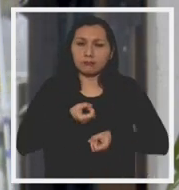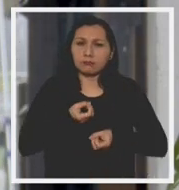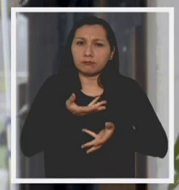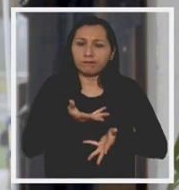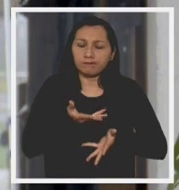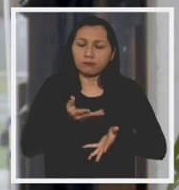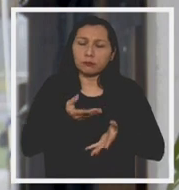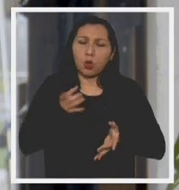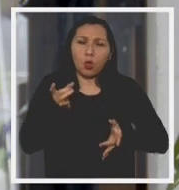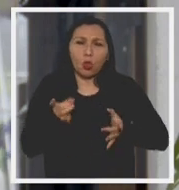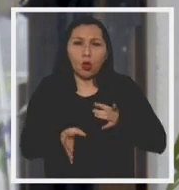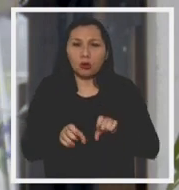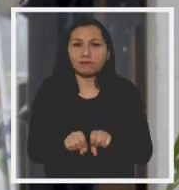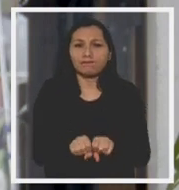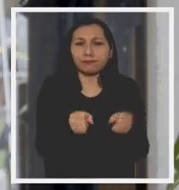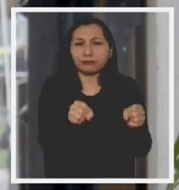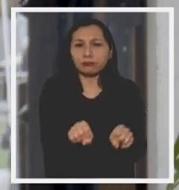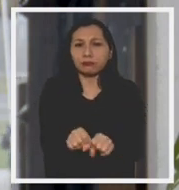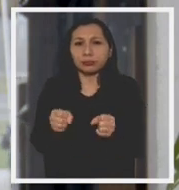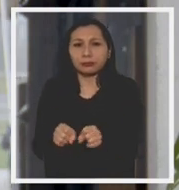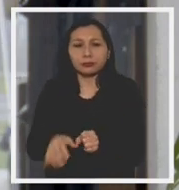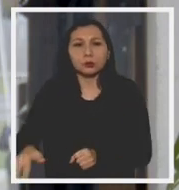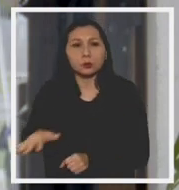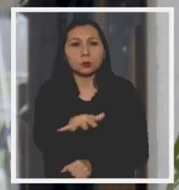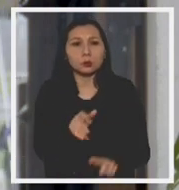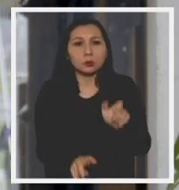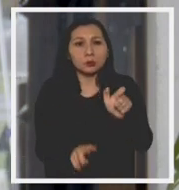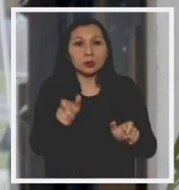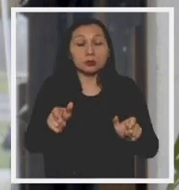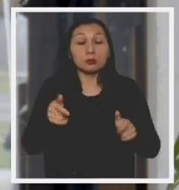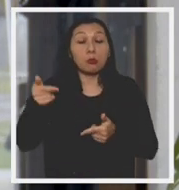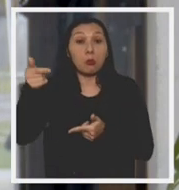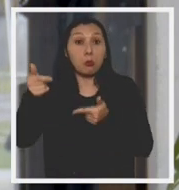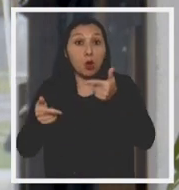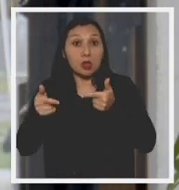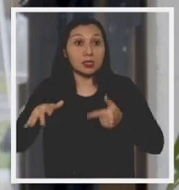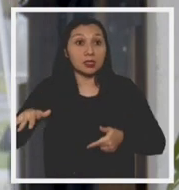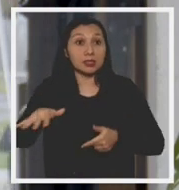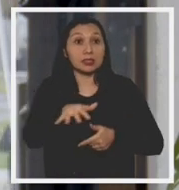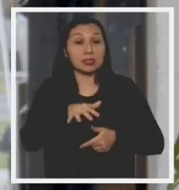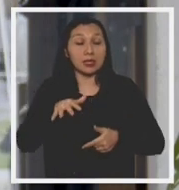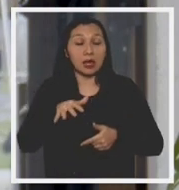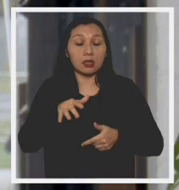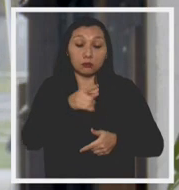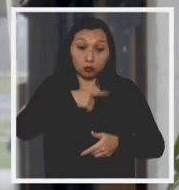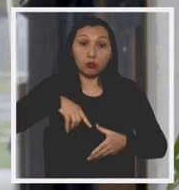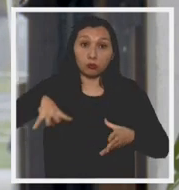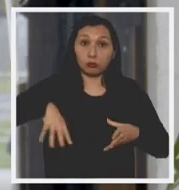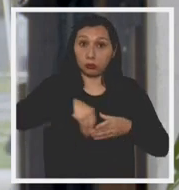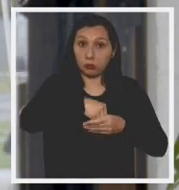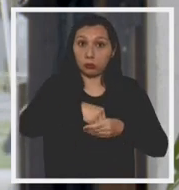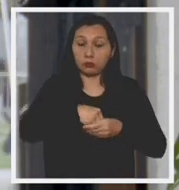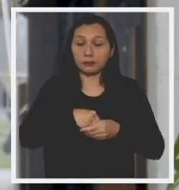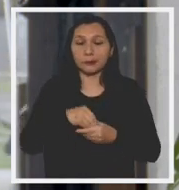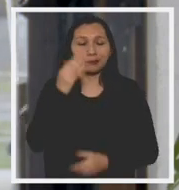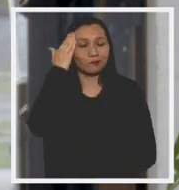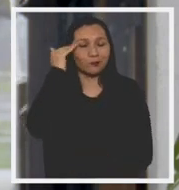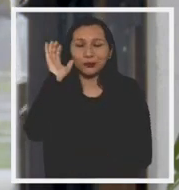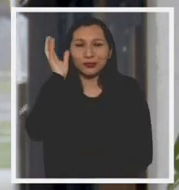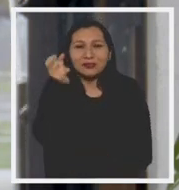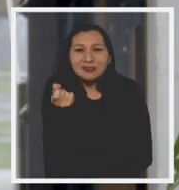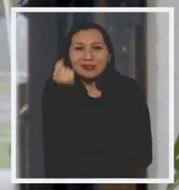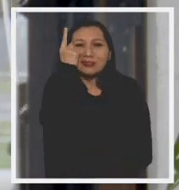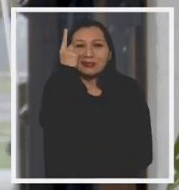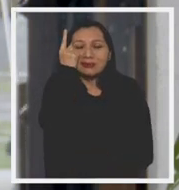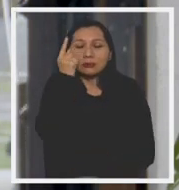de dolores y fracturas de nuestra sociedad que la política, de la cual somos parte, no ha sabido